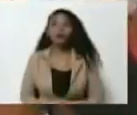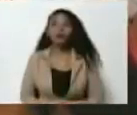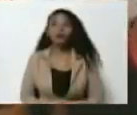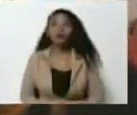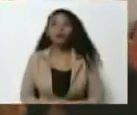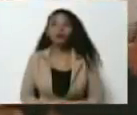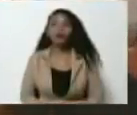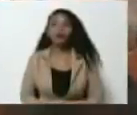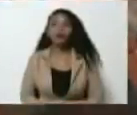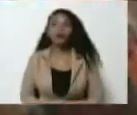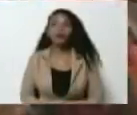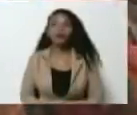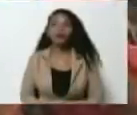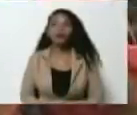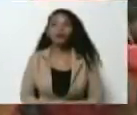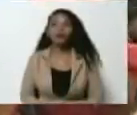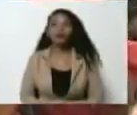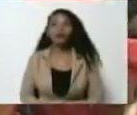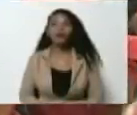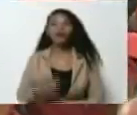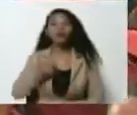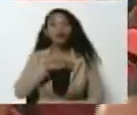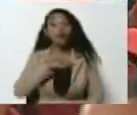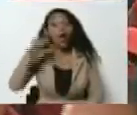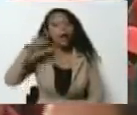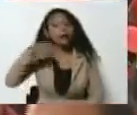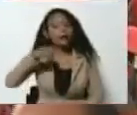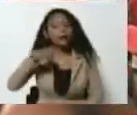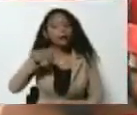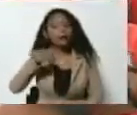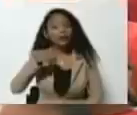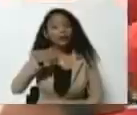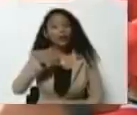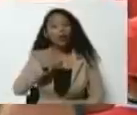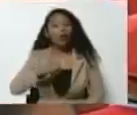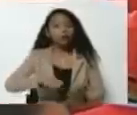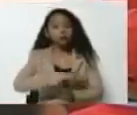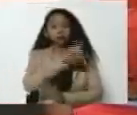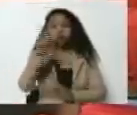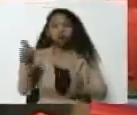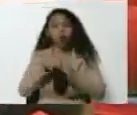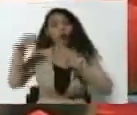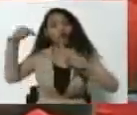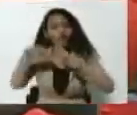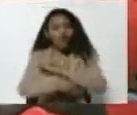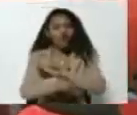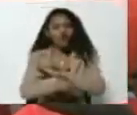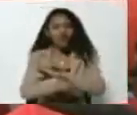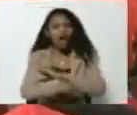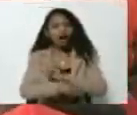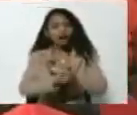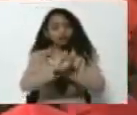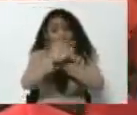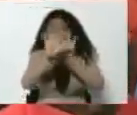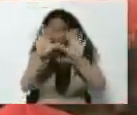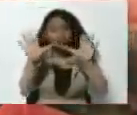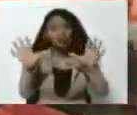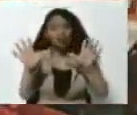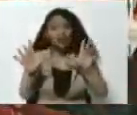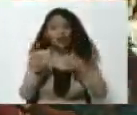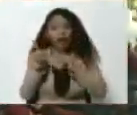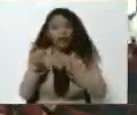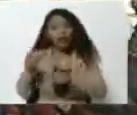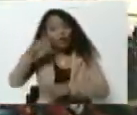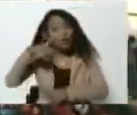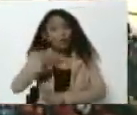futuro. Estábamos aquí con la absoluta y profunda convicción de que este